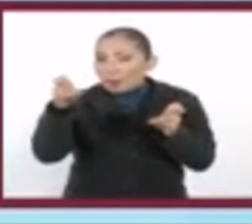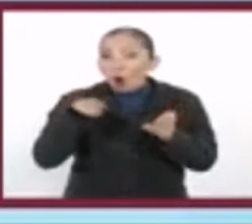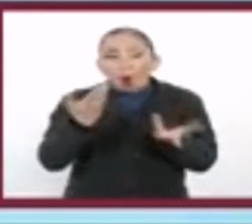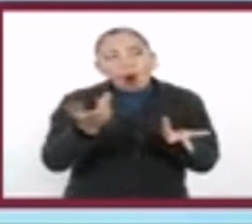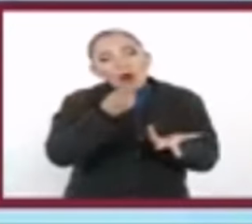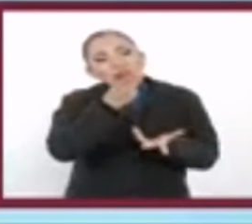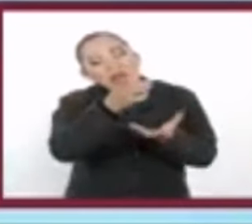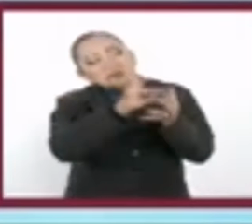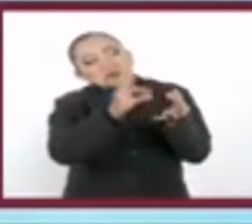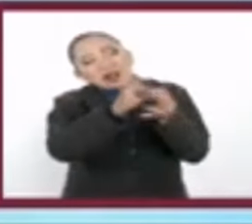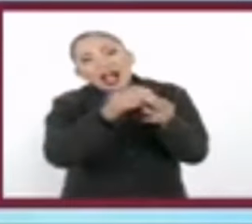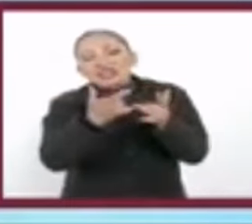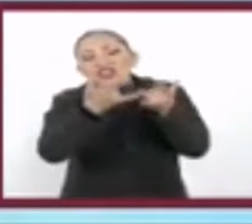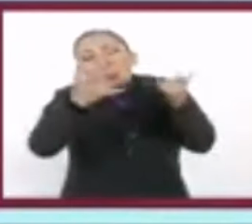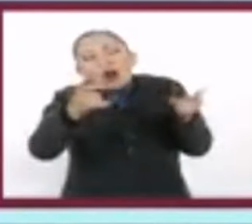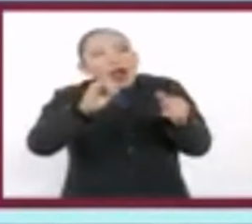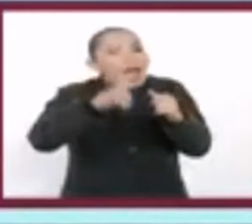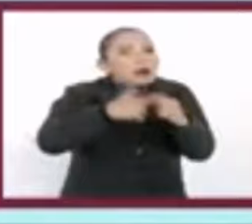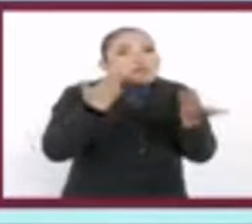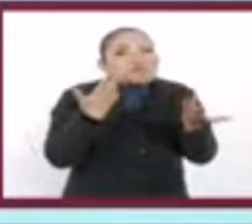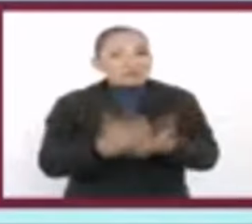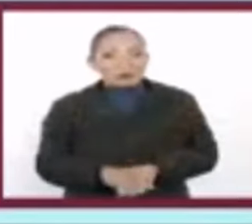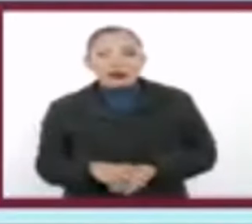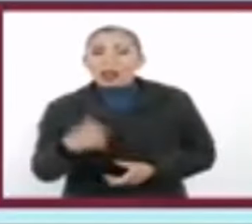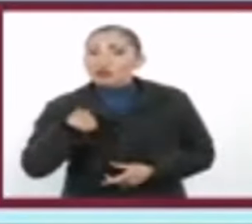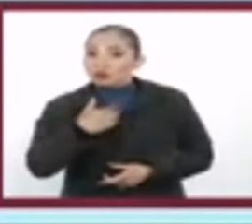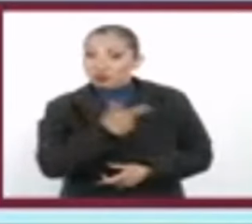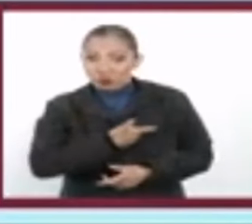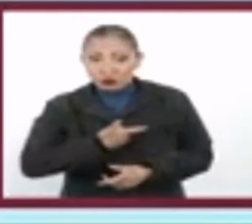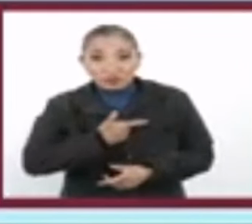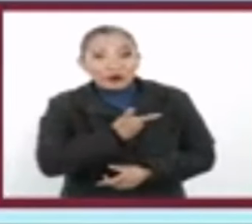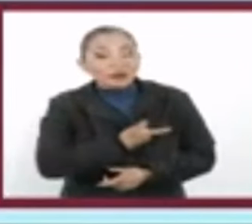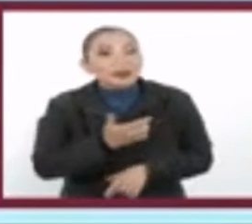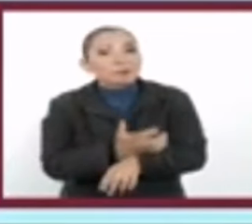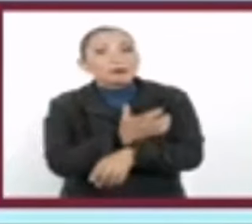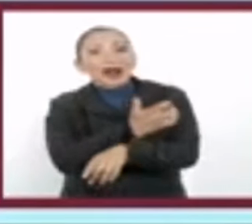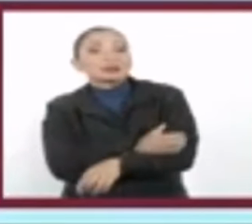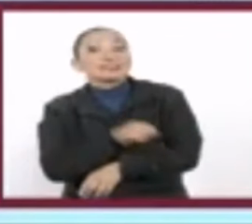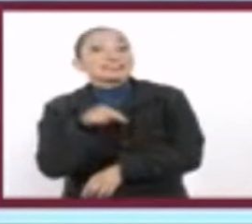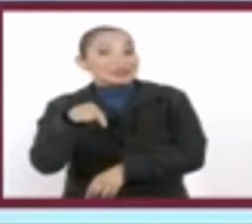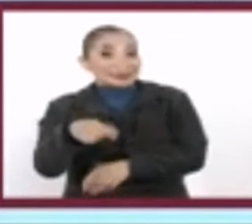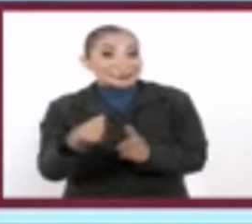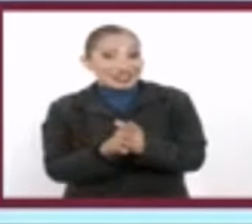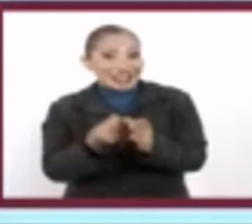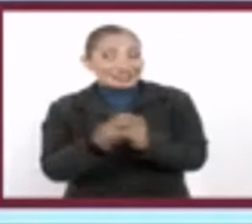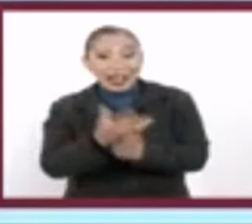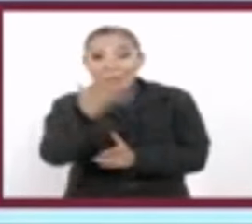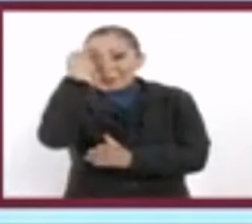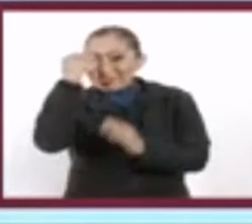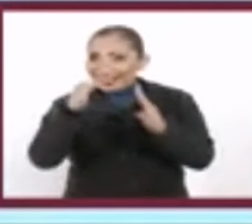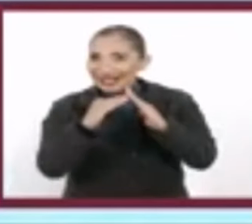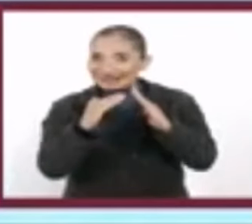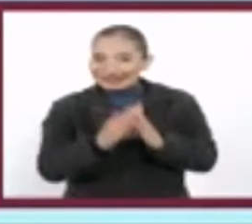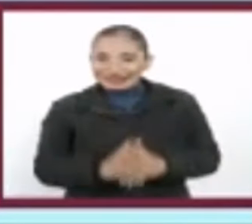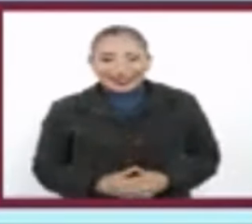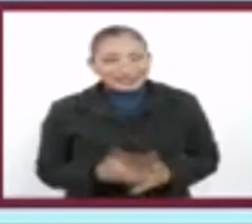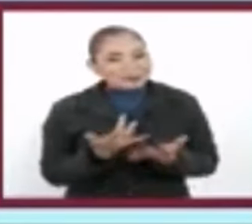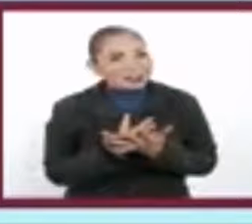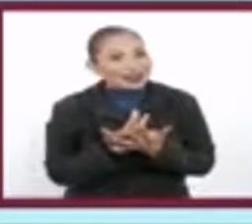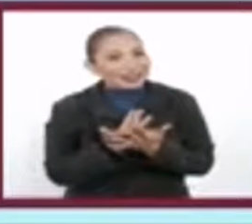compartan anécdotas y experiencias. Nos dio mucho gusto acompañarlos en esta sesión de Aprende